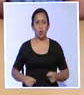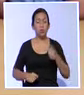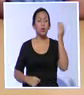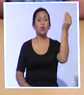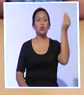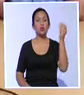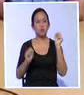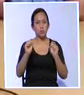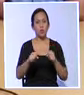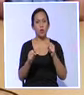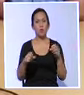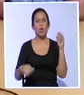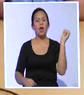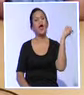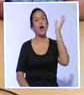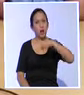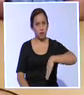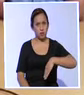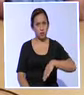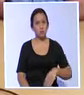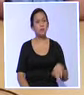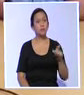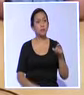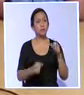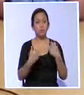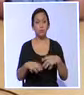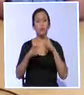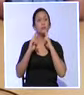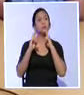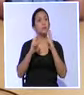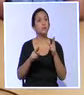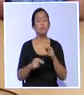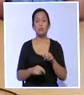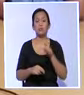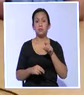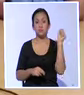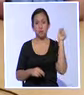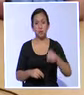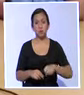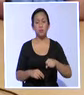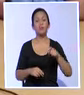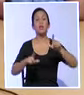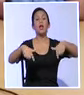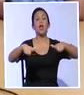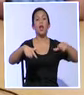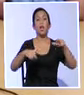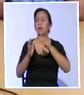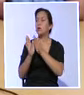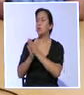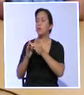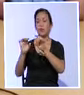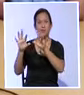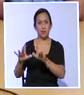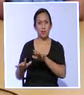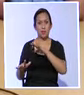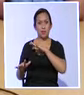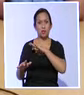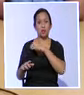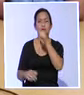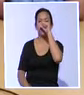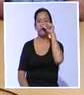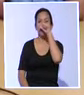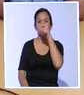manera gratuita en ese contexto y tras la respuesta positiva de viteri el mandatario lenín moreno solicitó a la secretaria técnica de